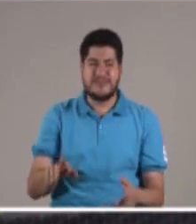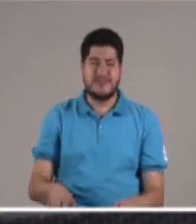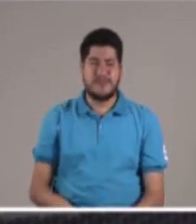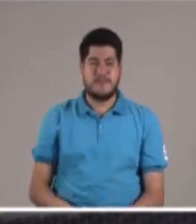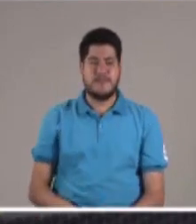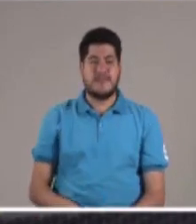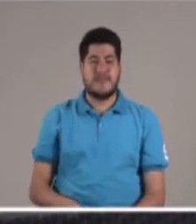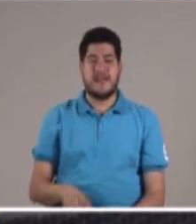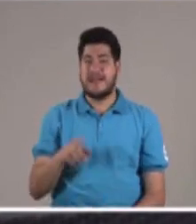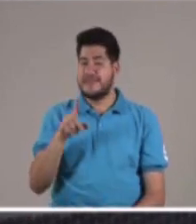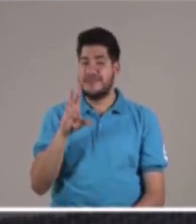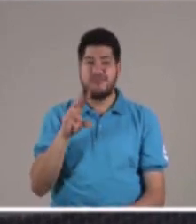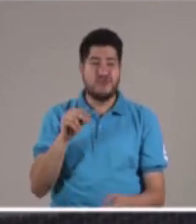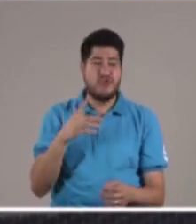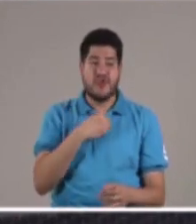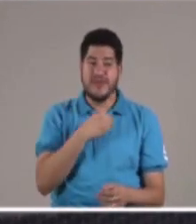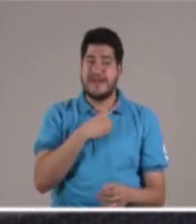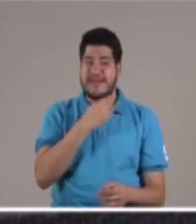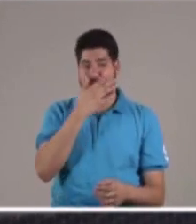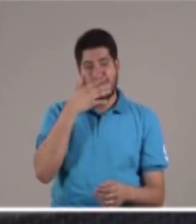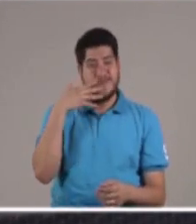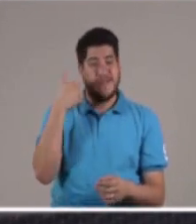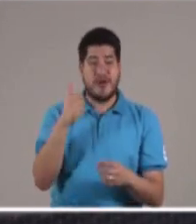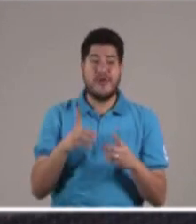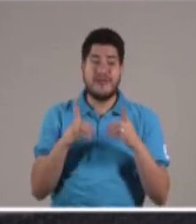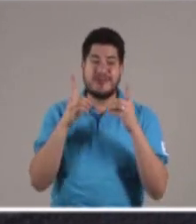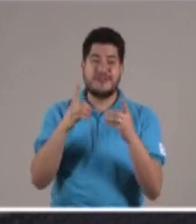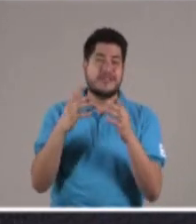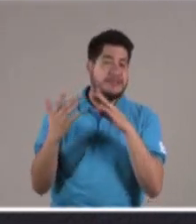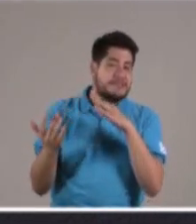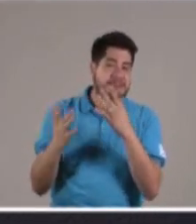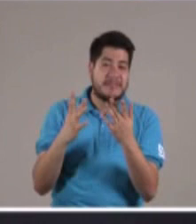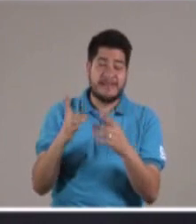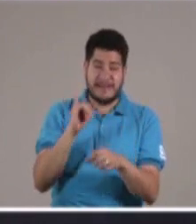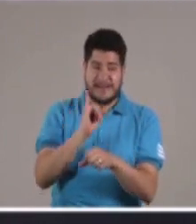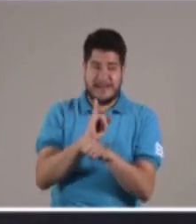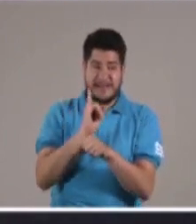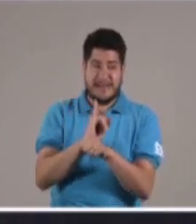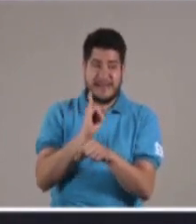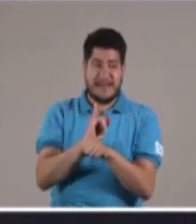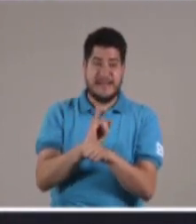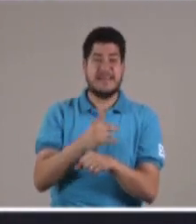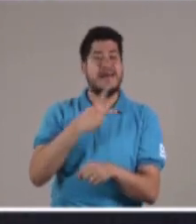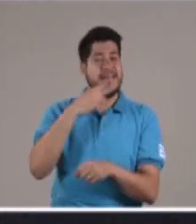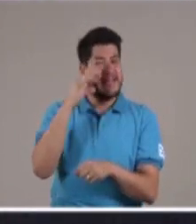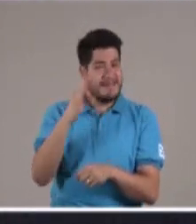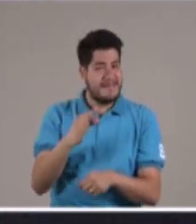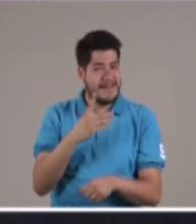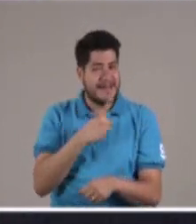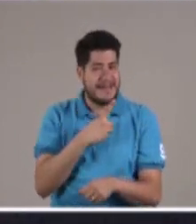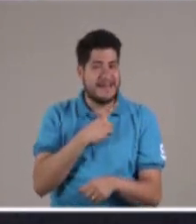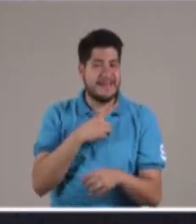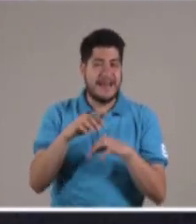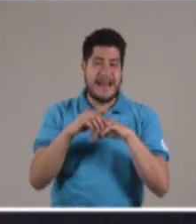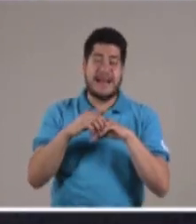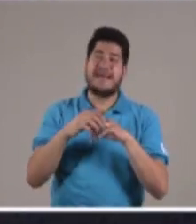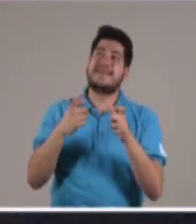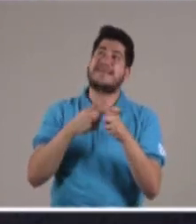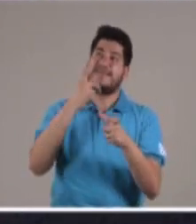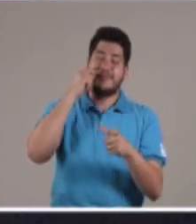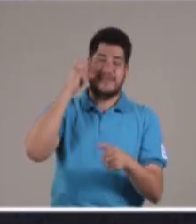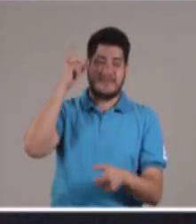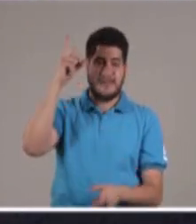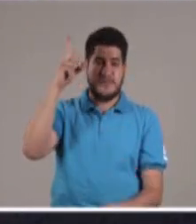ahora si no está deseando los mejores dones será que la iglesia de vida se está deseando casarse con el